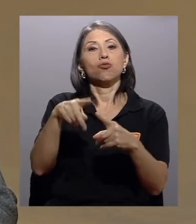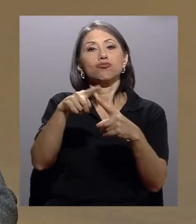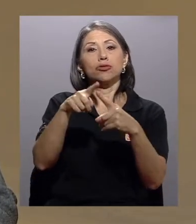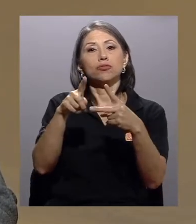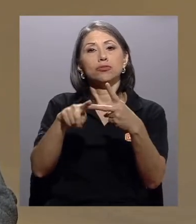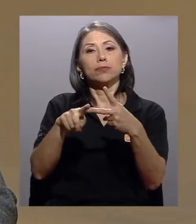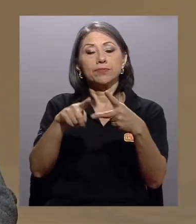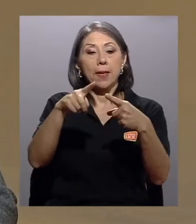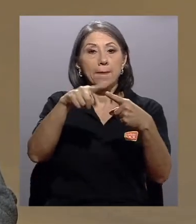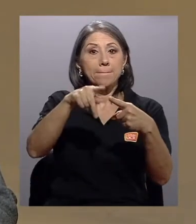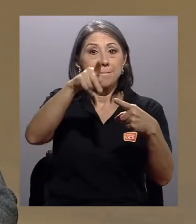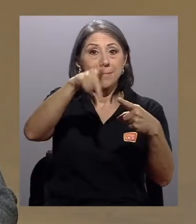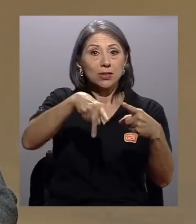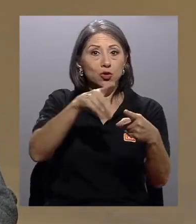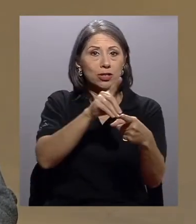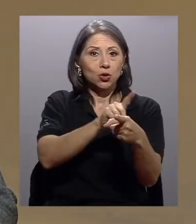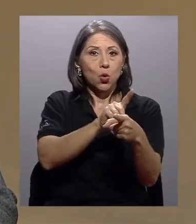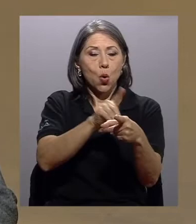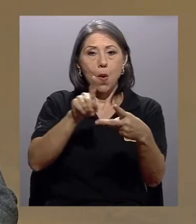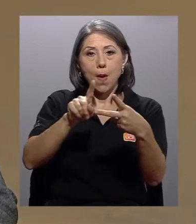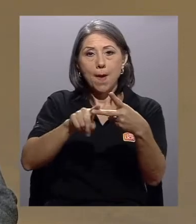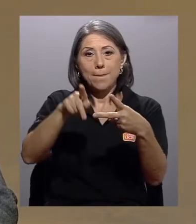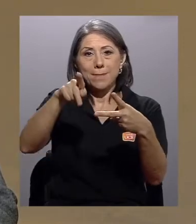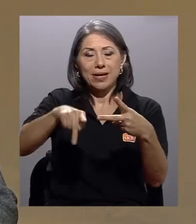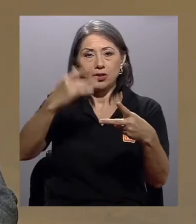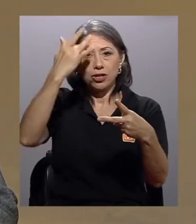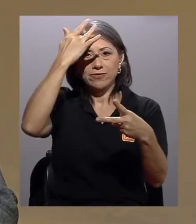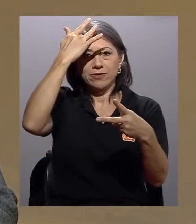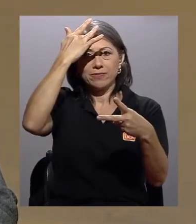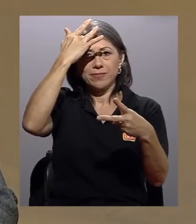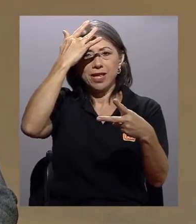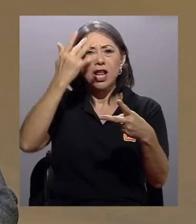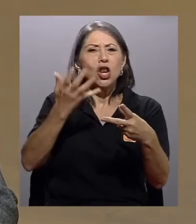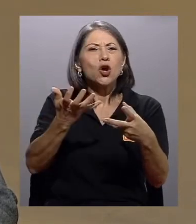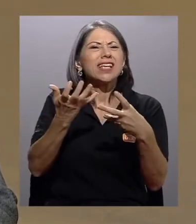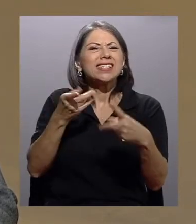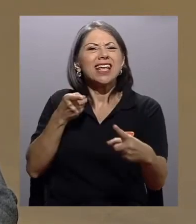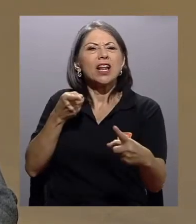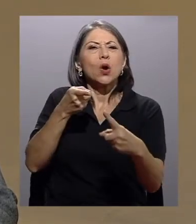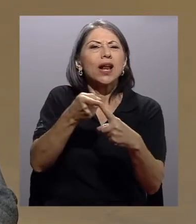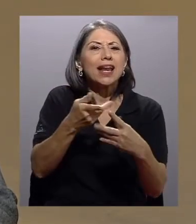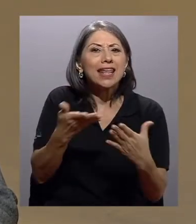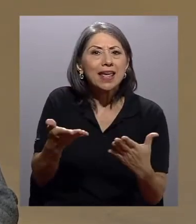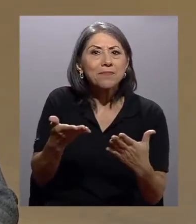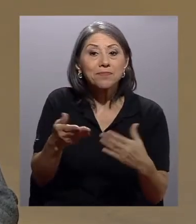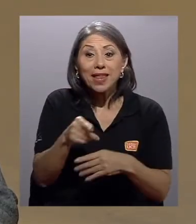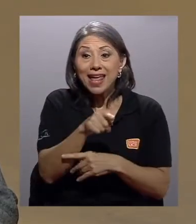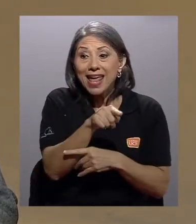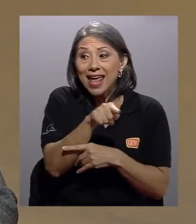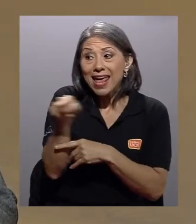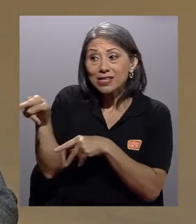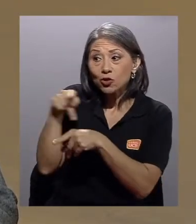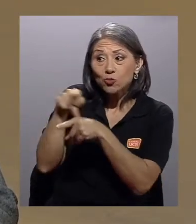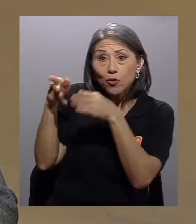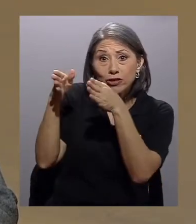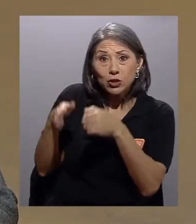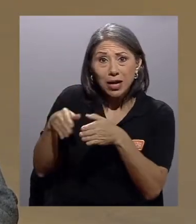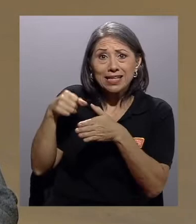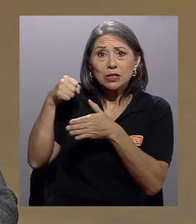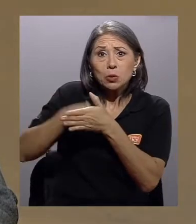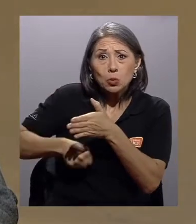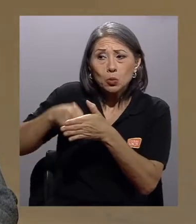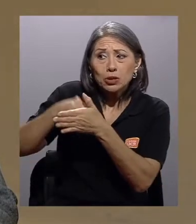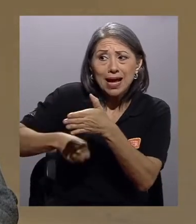Y es por eso, porque la idea es no causar ningún daño, o sea, mínimo no causar un daño a esos profesionales que